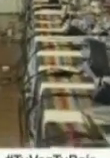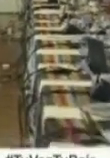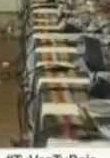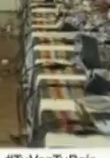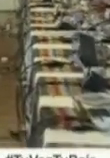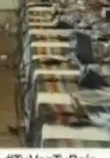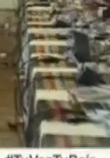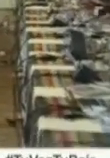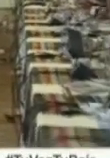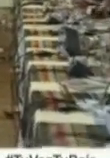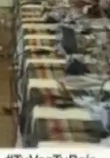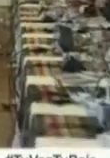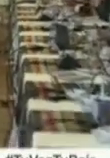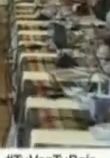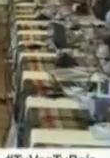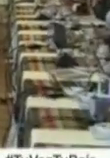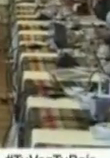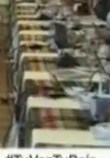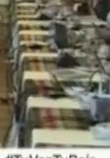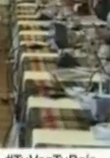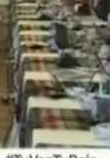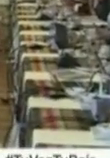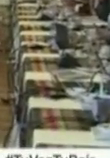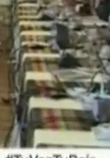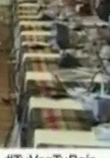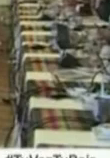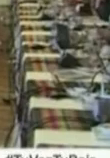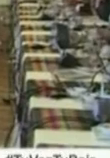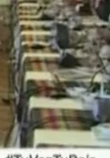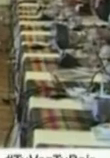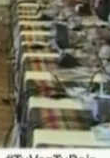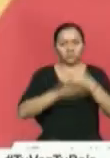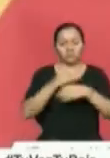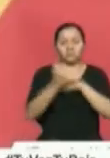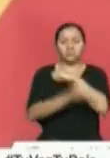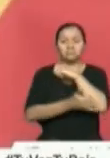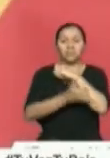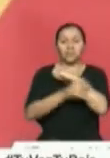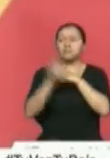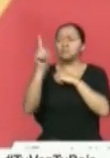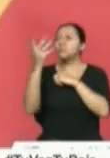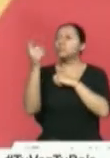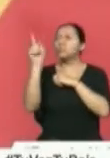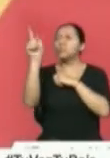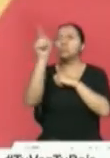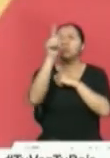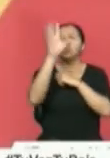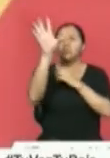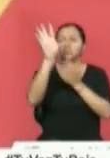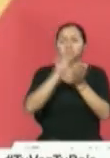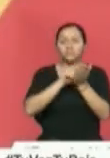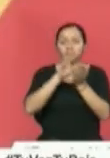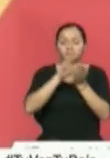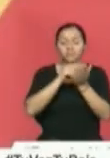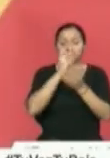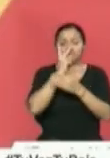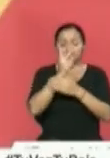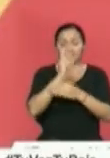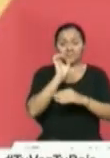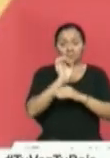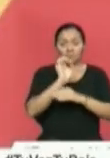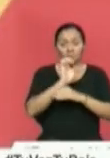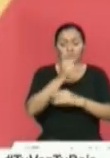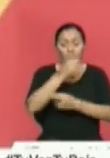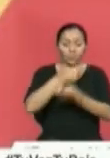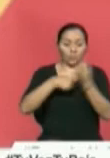Planificación y Desarrollo, así como el Secretario General de la Presidencia de la República. El Ecuador, desde que regresó a la democracia,